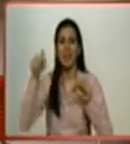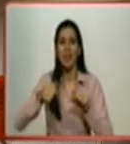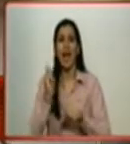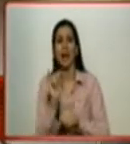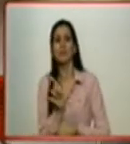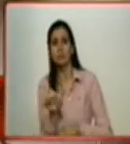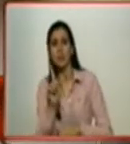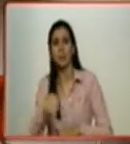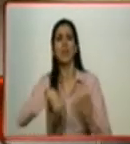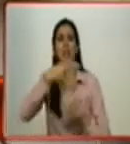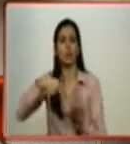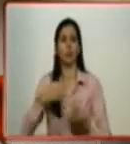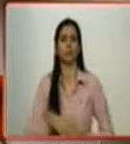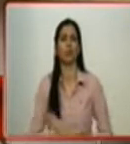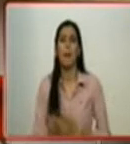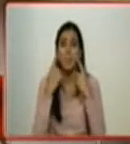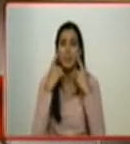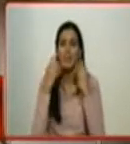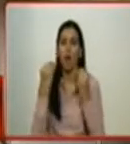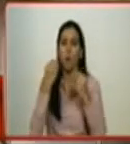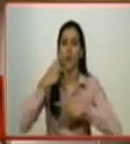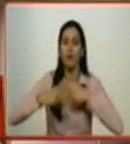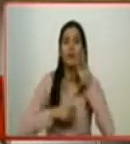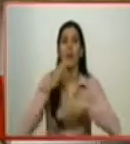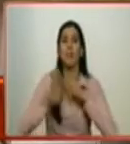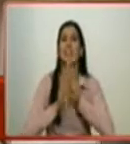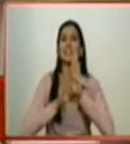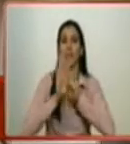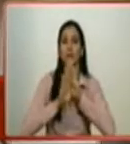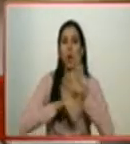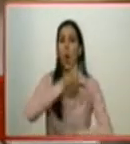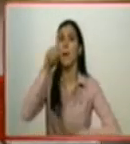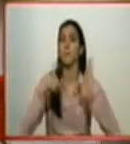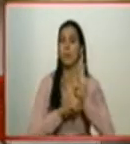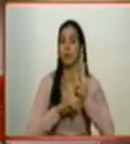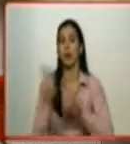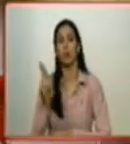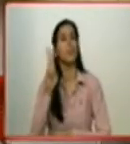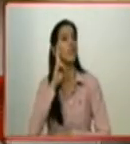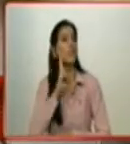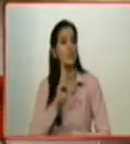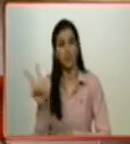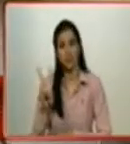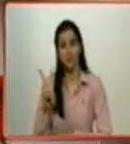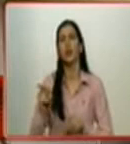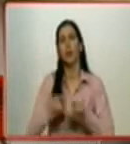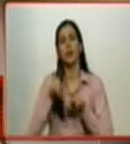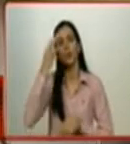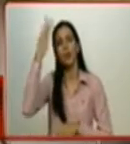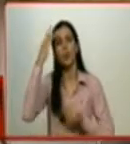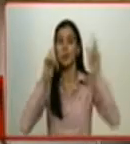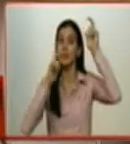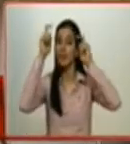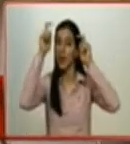una revolución que está pendiente del desarrollo integral de la República Bolivariana de Venezuela, como fue el sueño del comandante